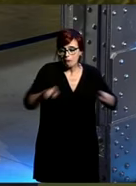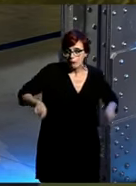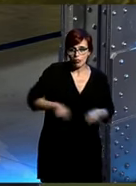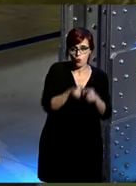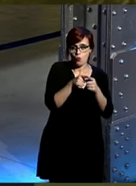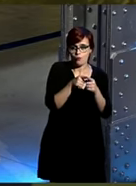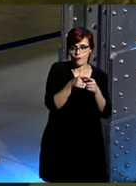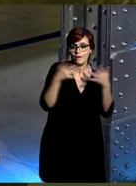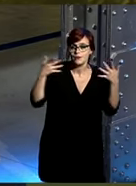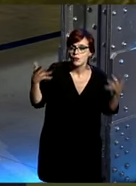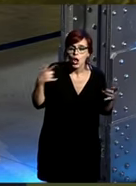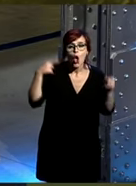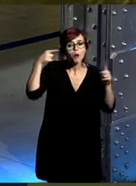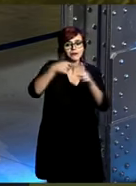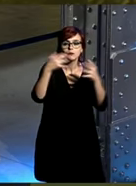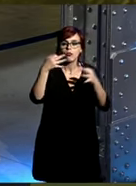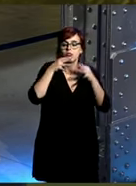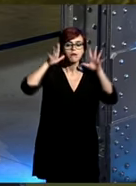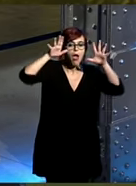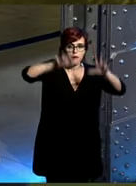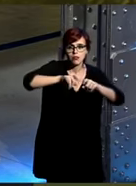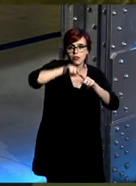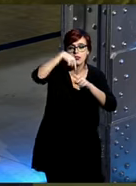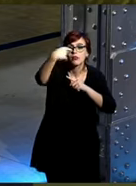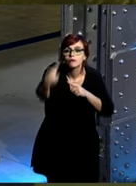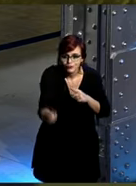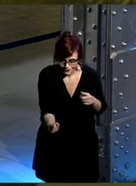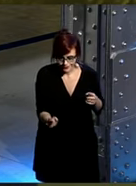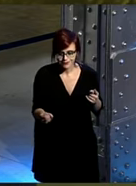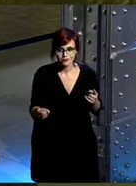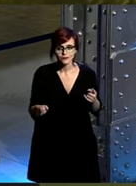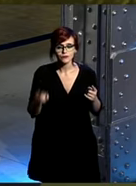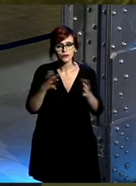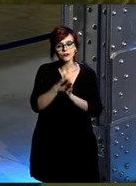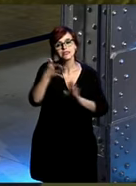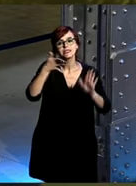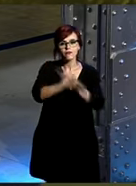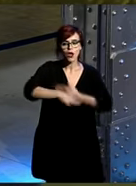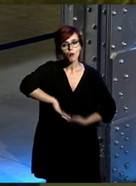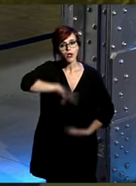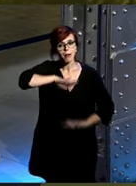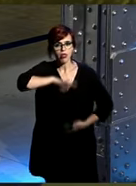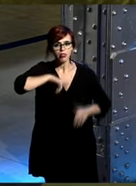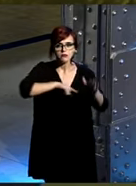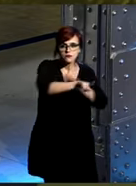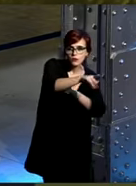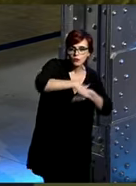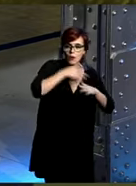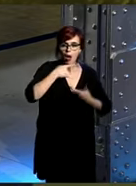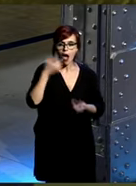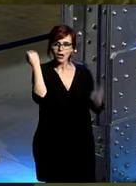nosotros tratamos de hacer. Lo que nosotros tratamos de hacer es desarrollar una serie de capacidades y de